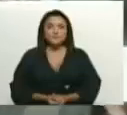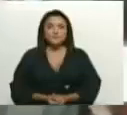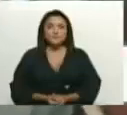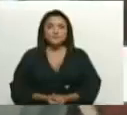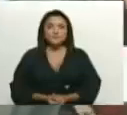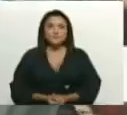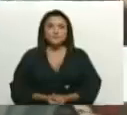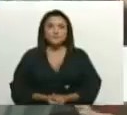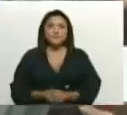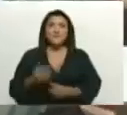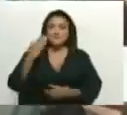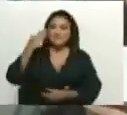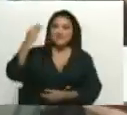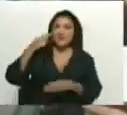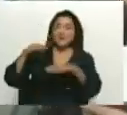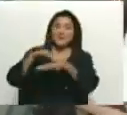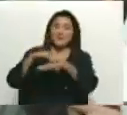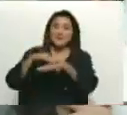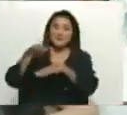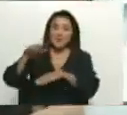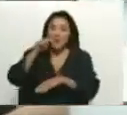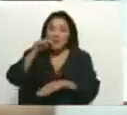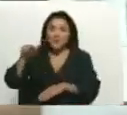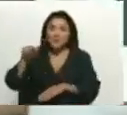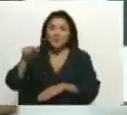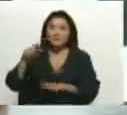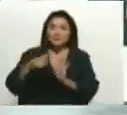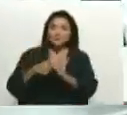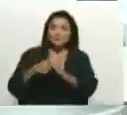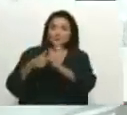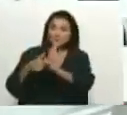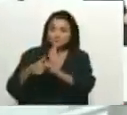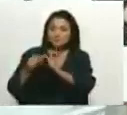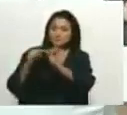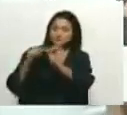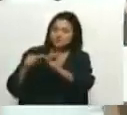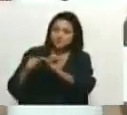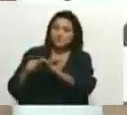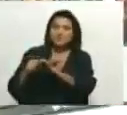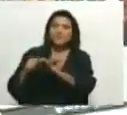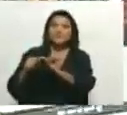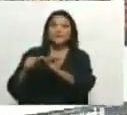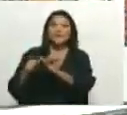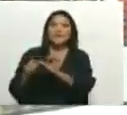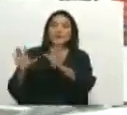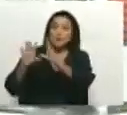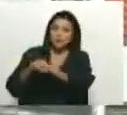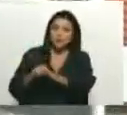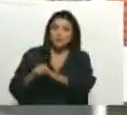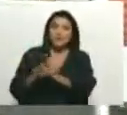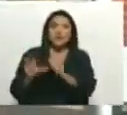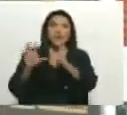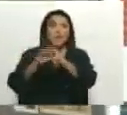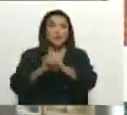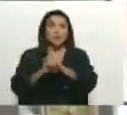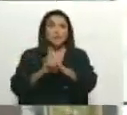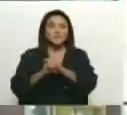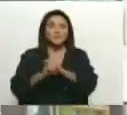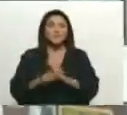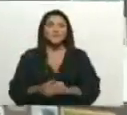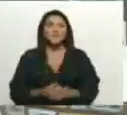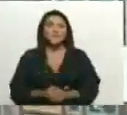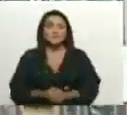El ministro anunció que este tipo de presentaciones serán una constante en horarios nocturnos para combinar en un solo espacio